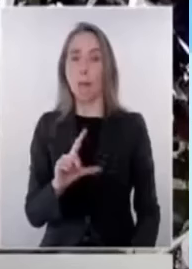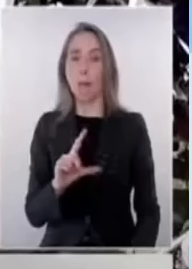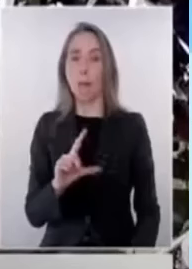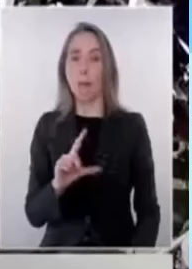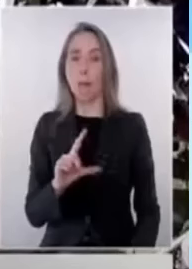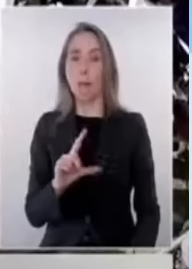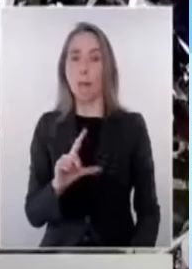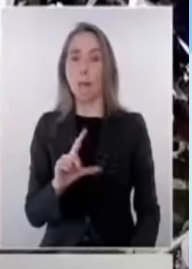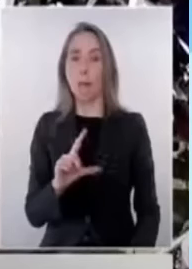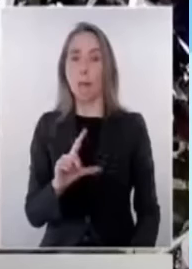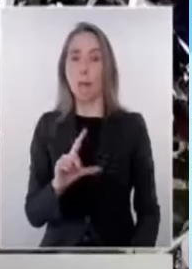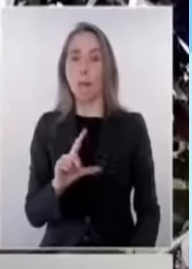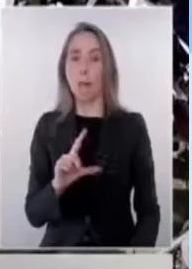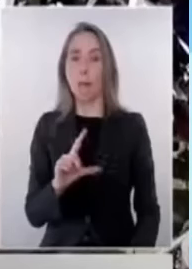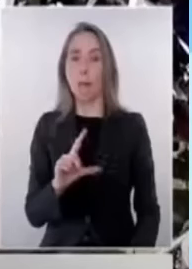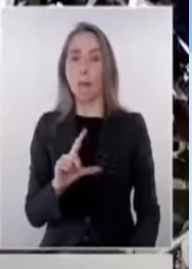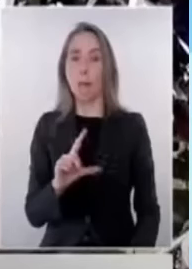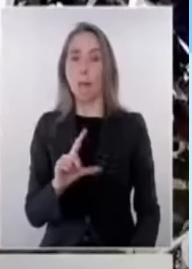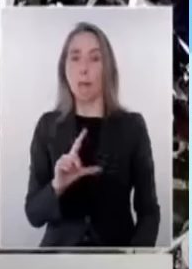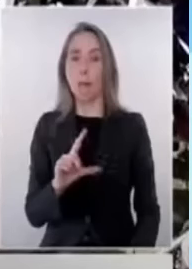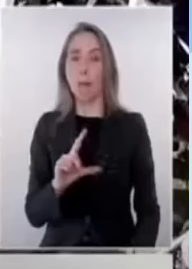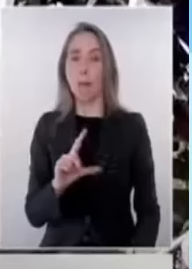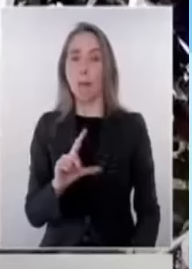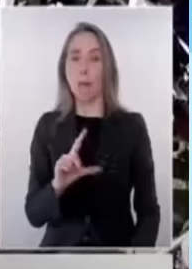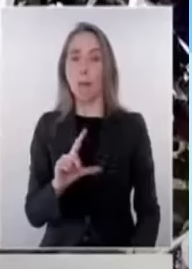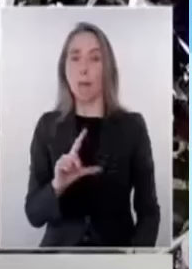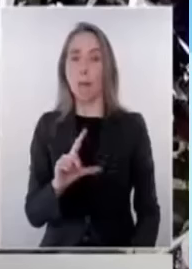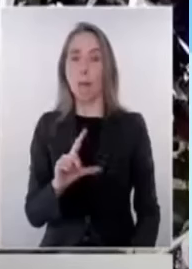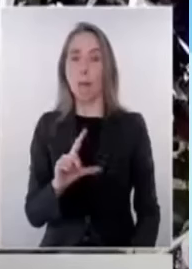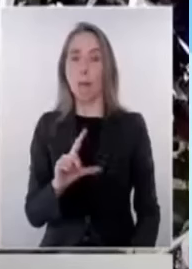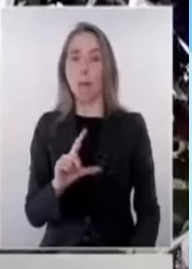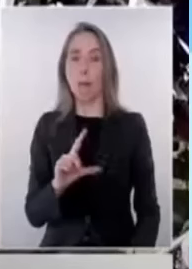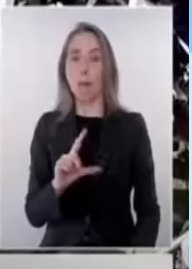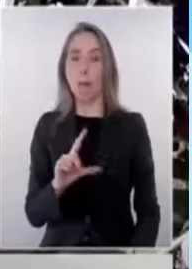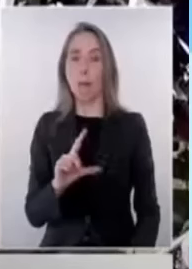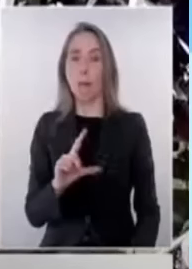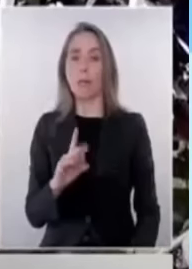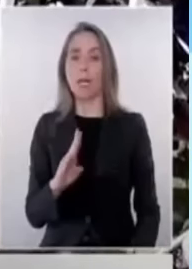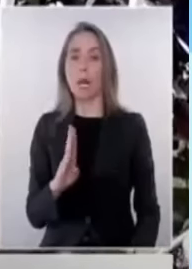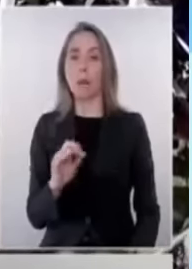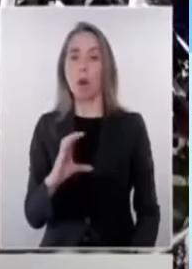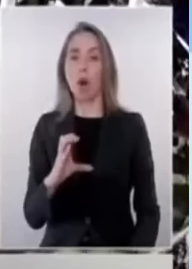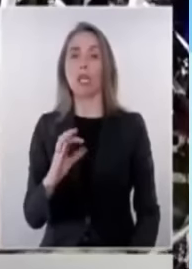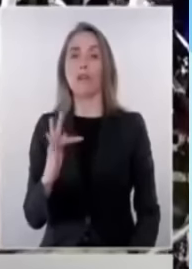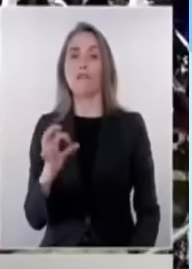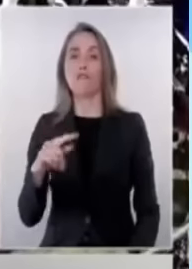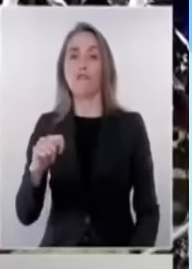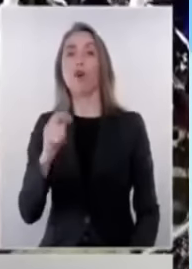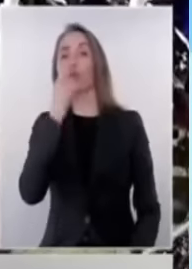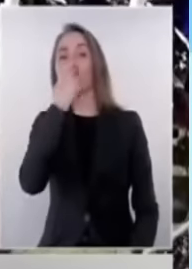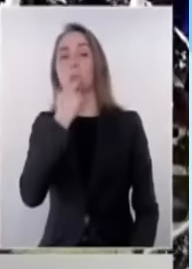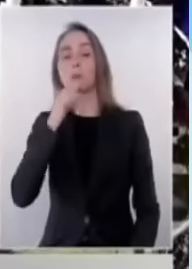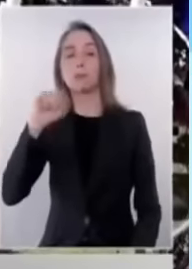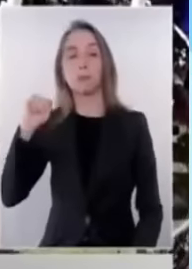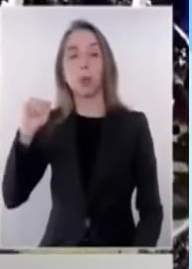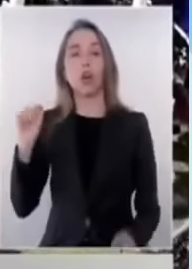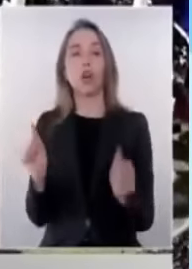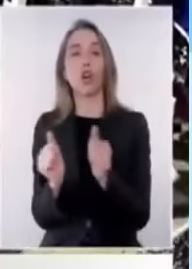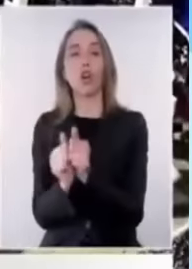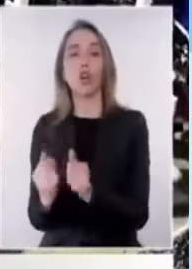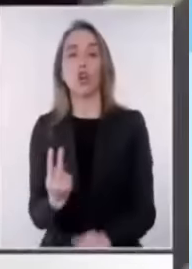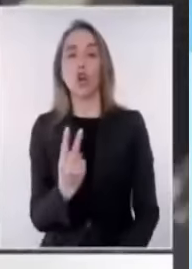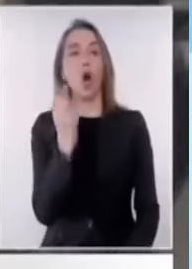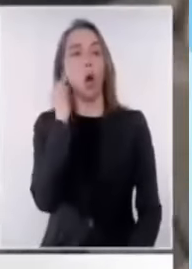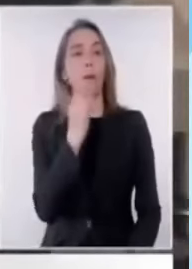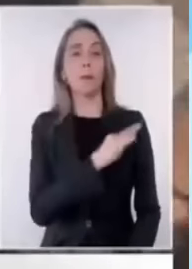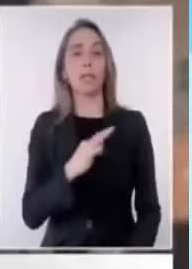funcionamiento todo lo que aprendí viendo los videos de historia. Bueno, vamos a darle play. Font, quien será acompañado por la